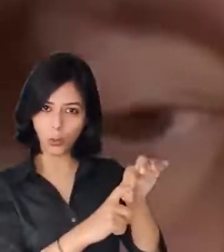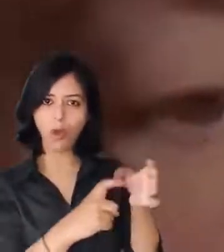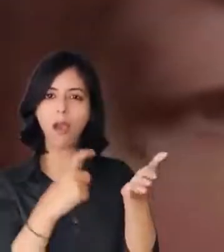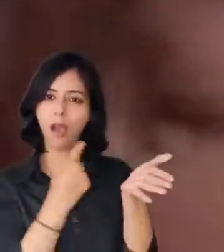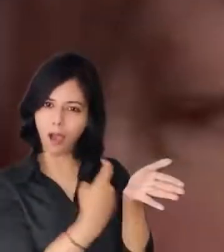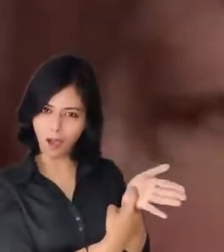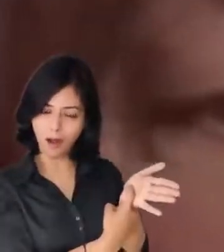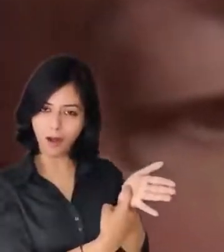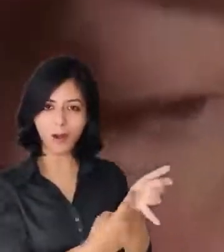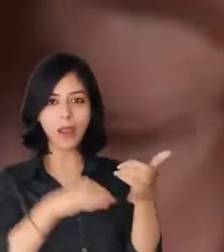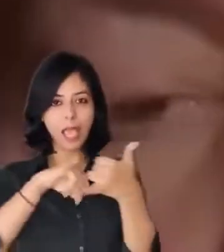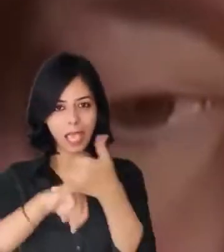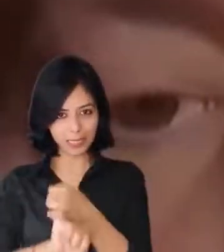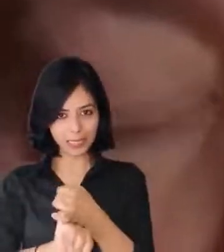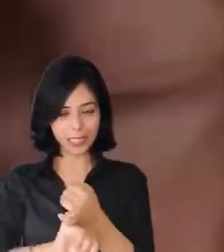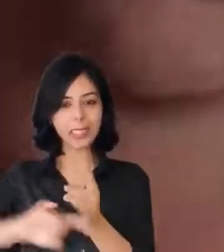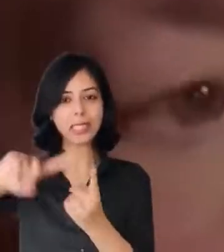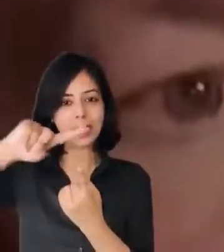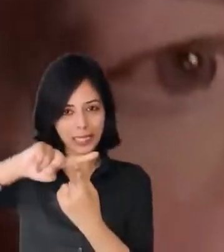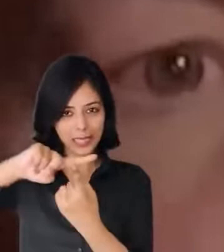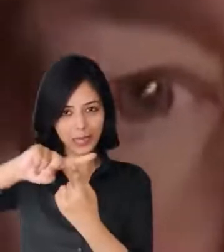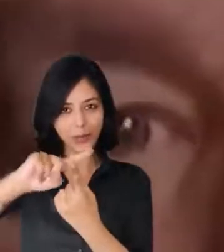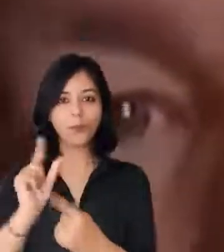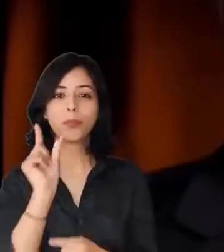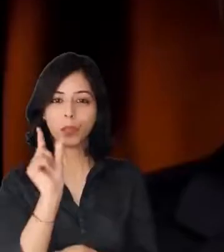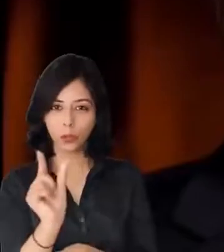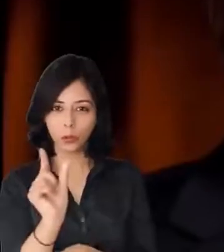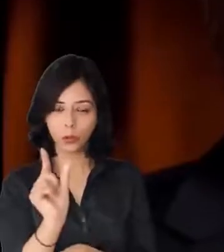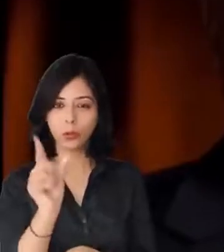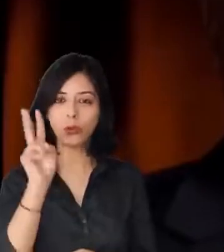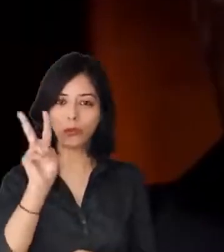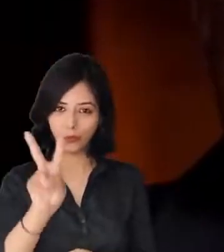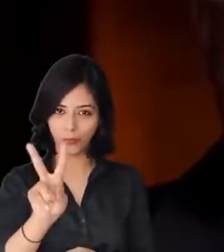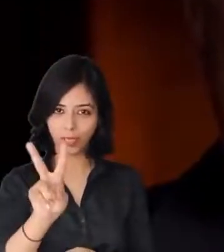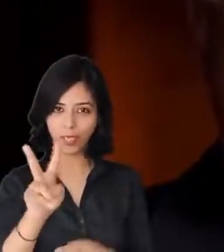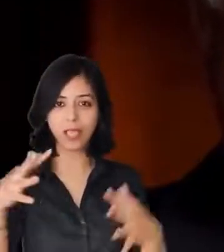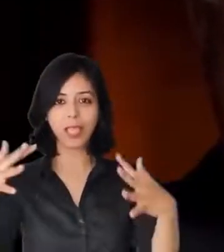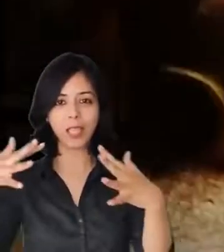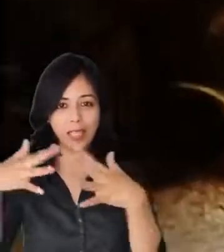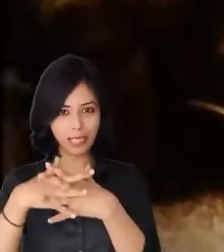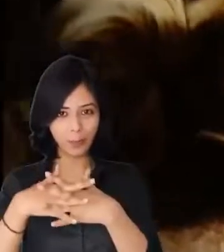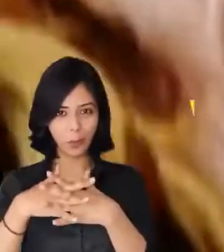Ahí fue cuando Paxton la sujetó por el cuello y le golpeó la cabeza contra el piso.